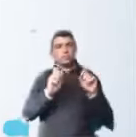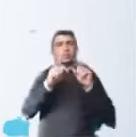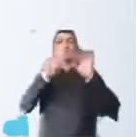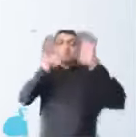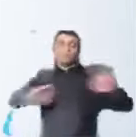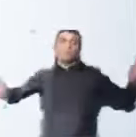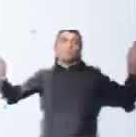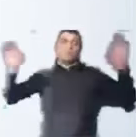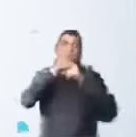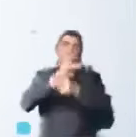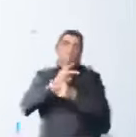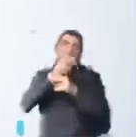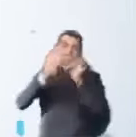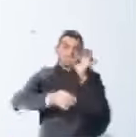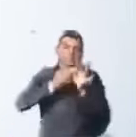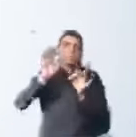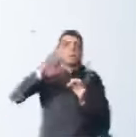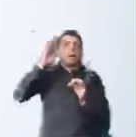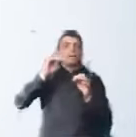prevenir el contagio?